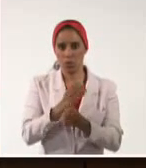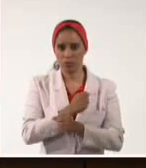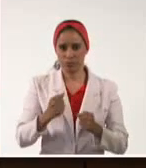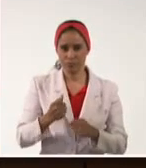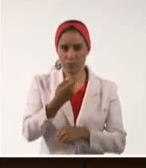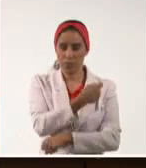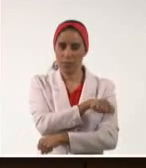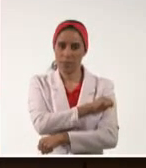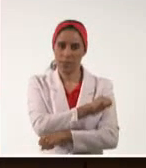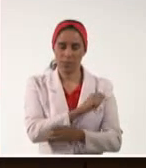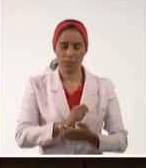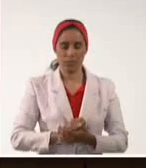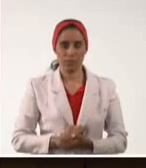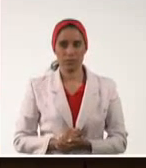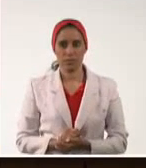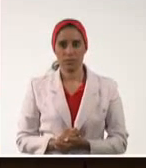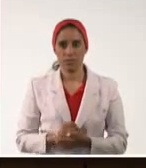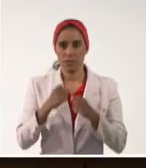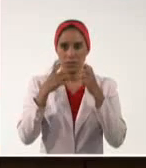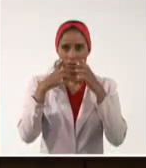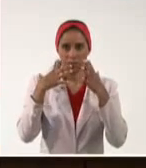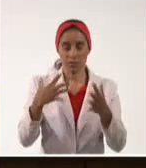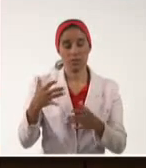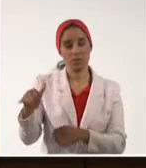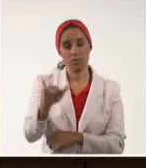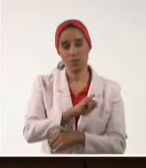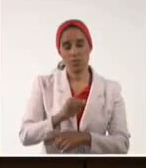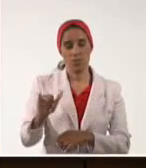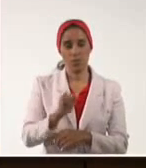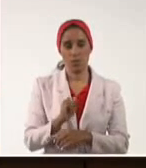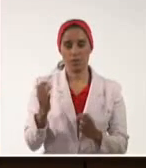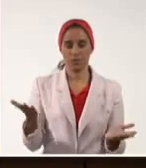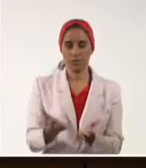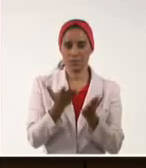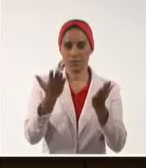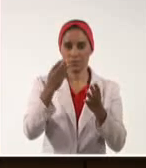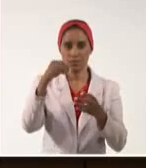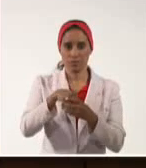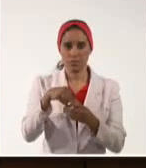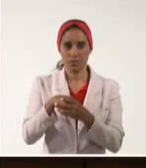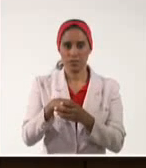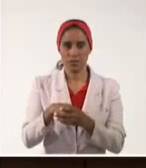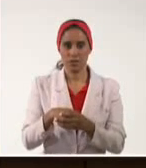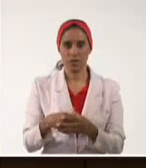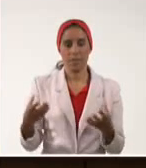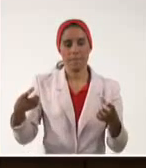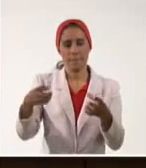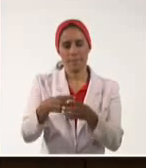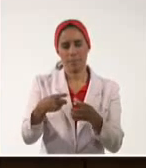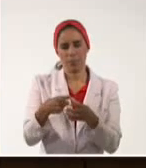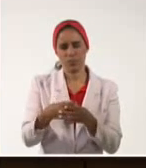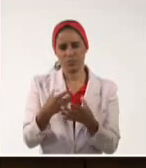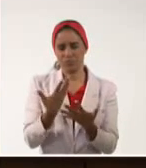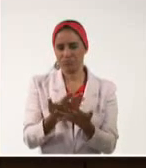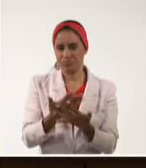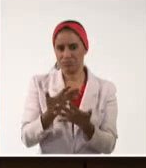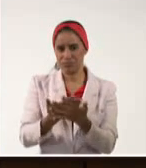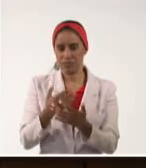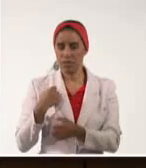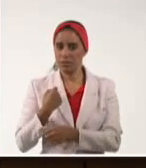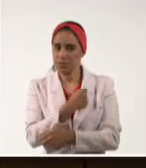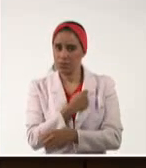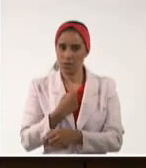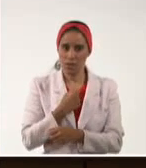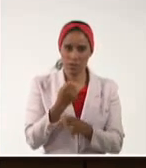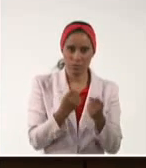país. Es importante también el desarrollo de las MIPYMES estatales, concebidas como estructuras más